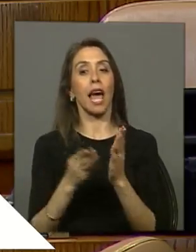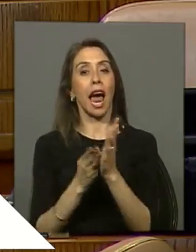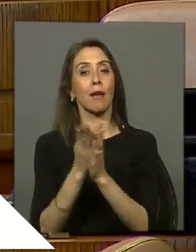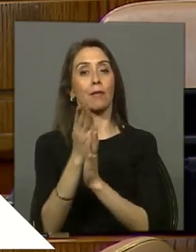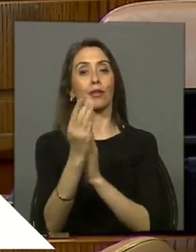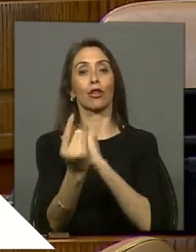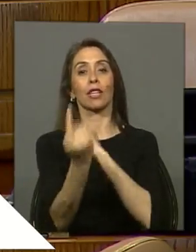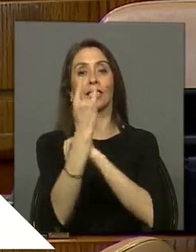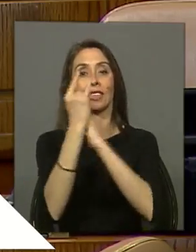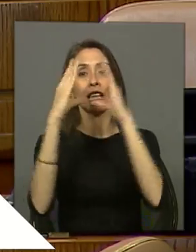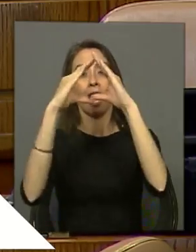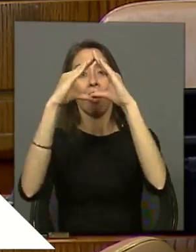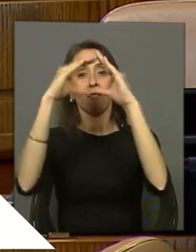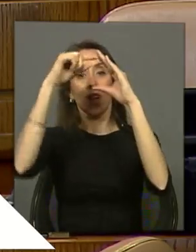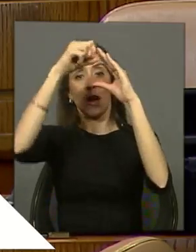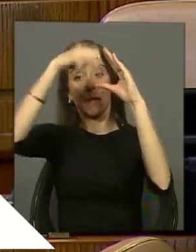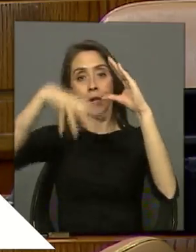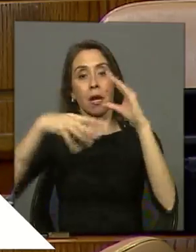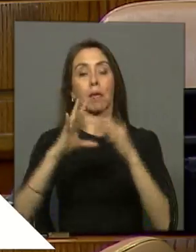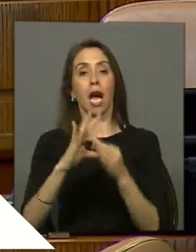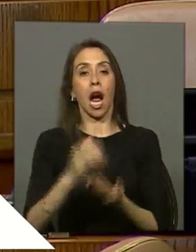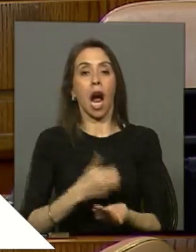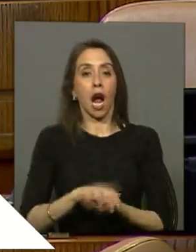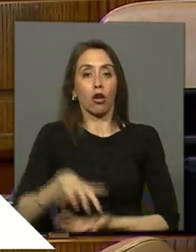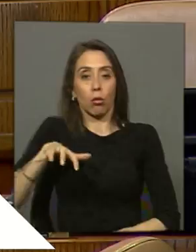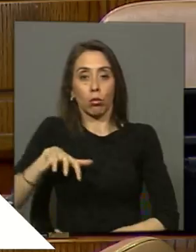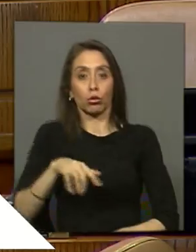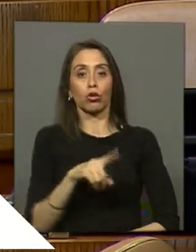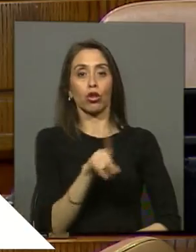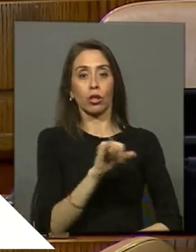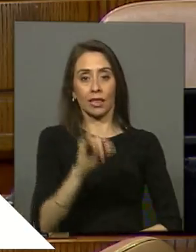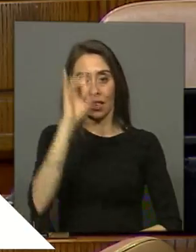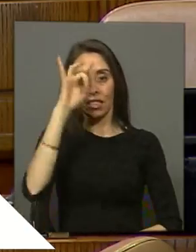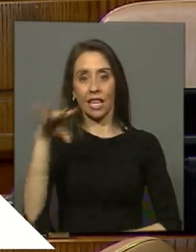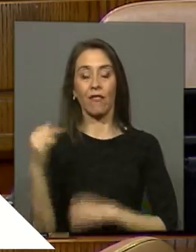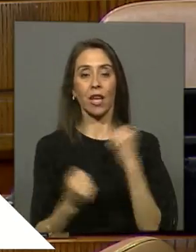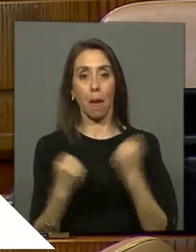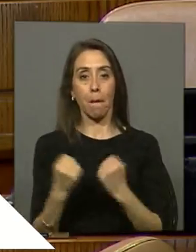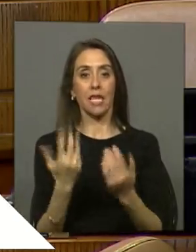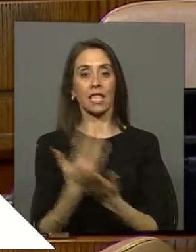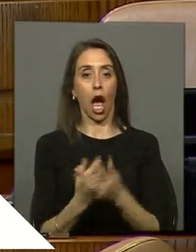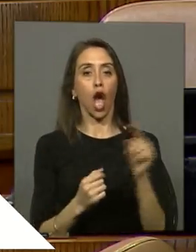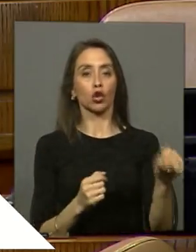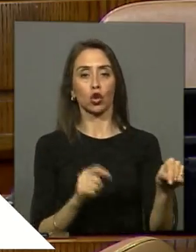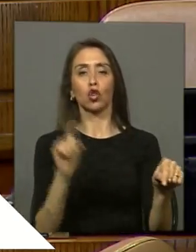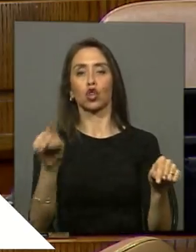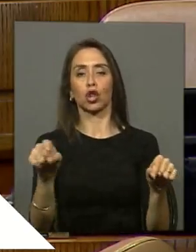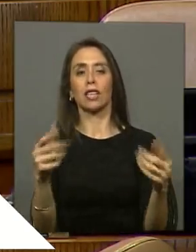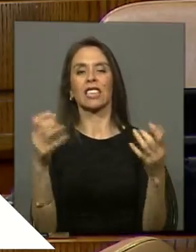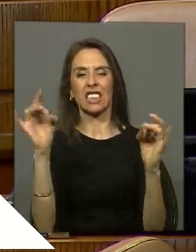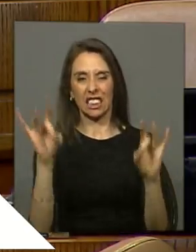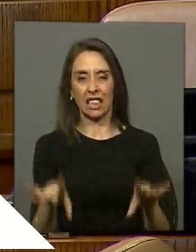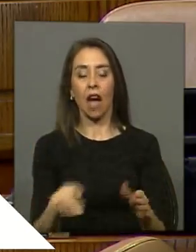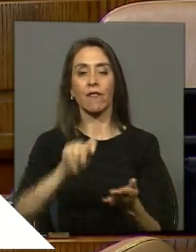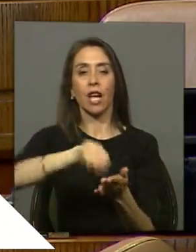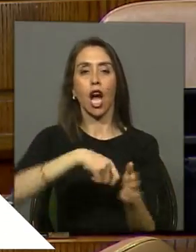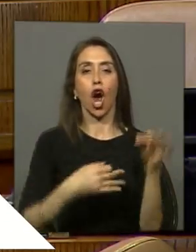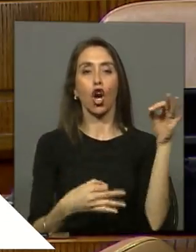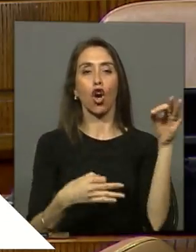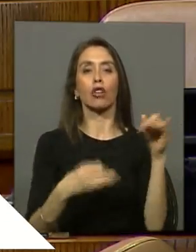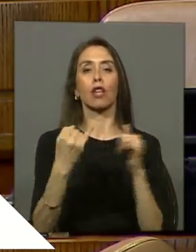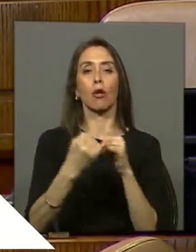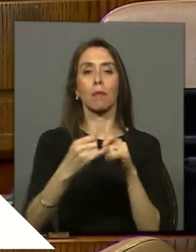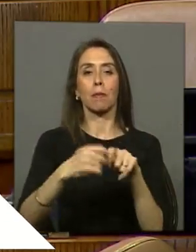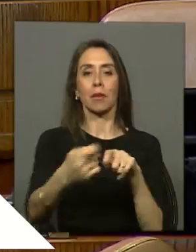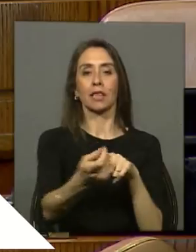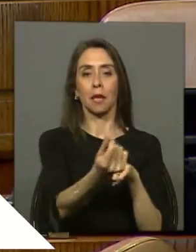obtuvieron grandes ganancias el servicio impuesto interno sabía que las empresas existían sabían el tipo de contratos que tenían